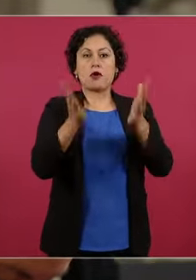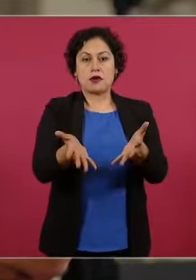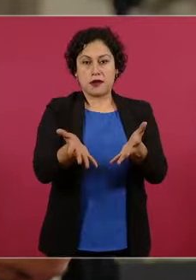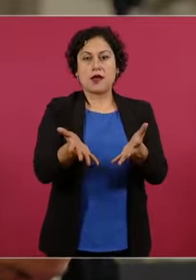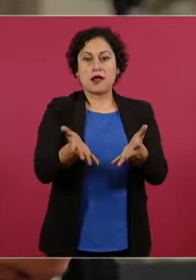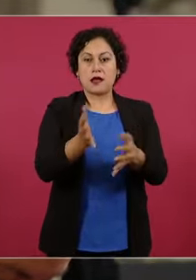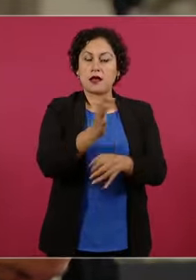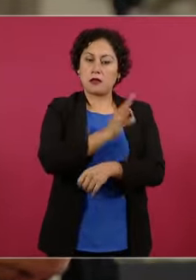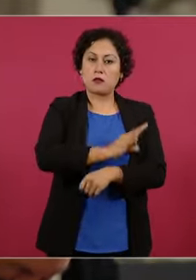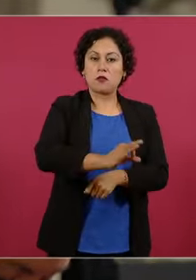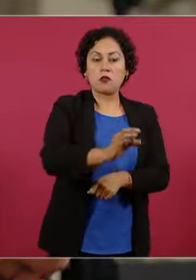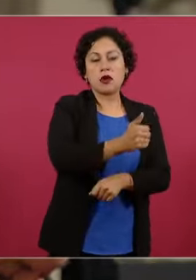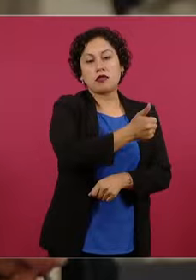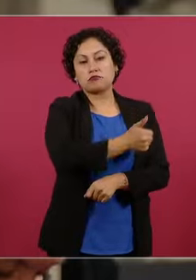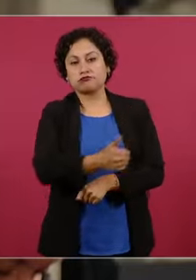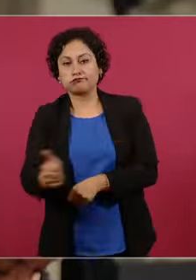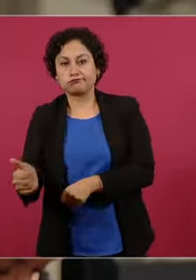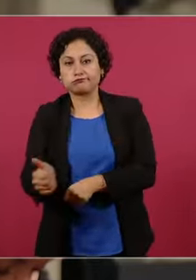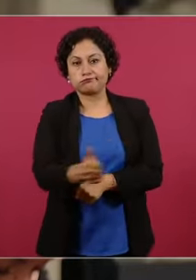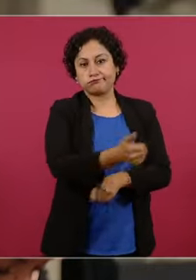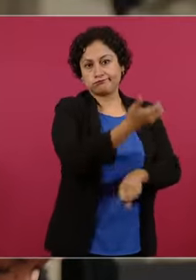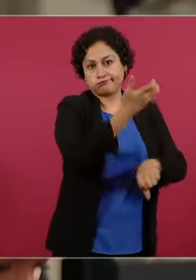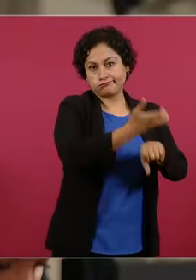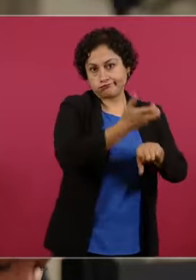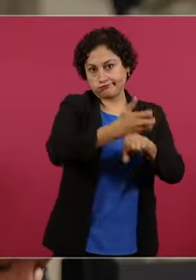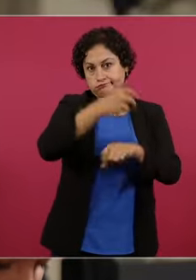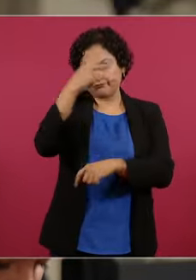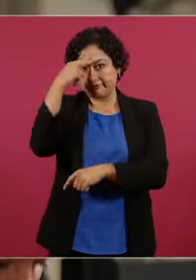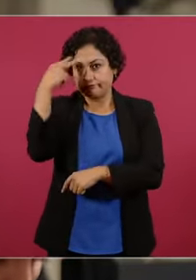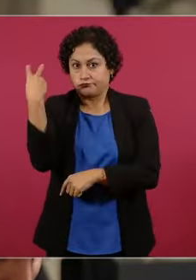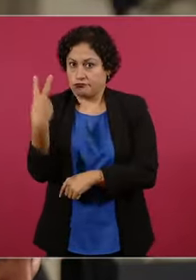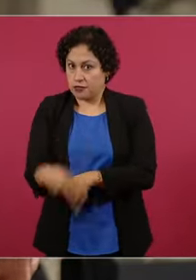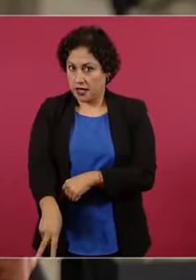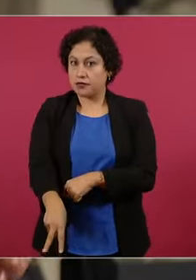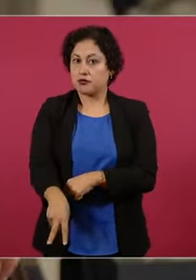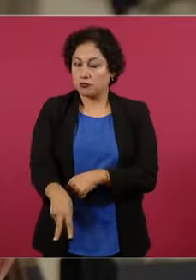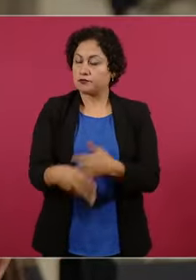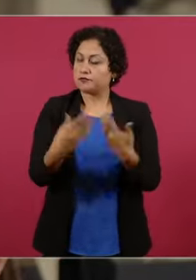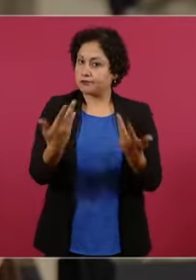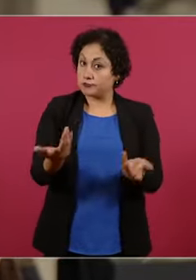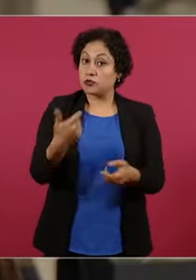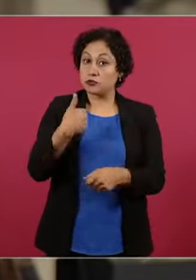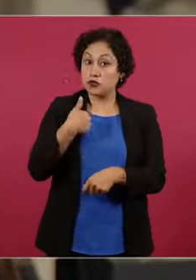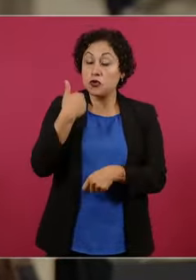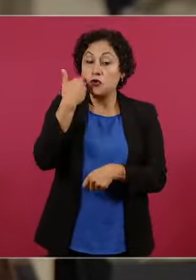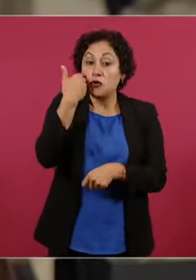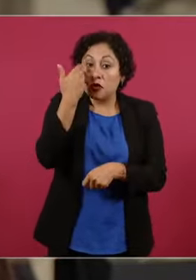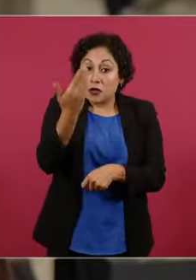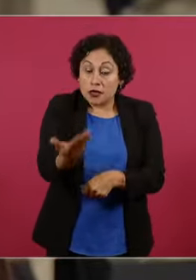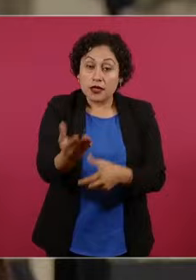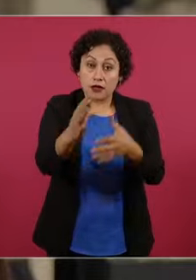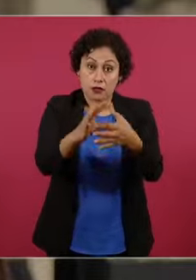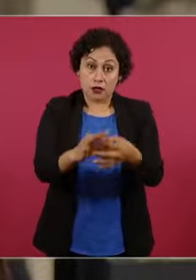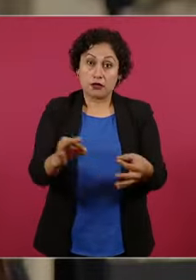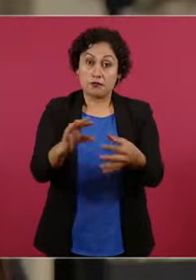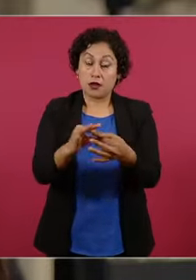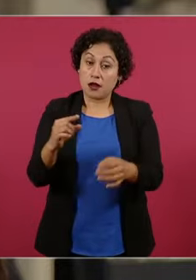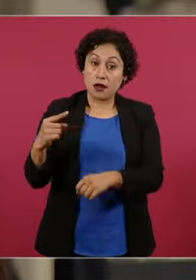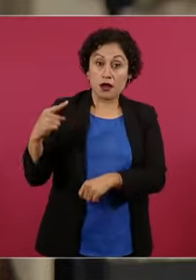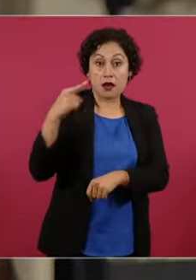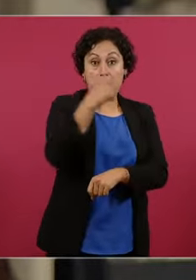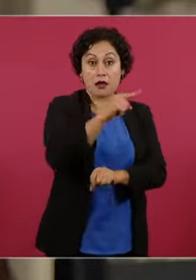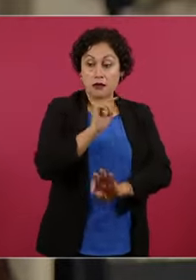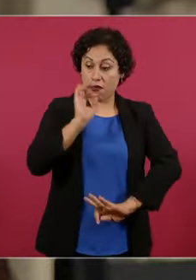años o ir y venir aquí en México. Quiero compartirle que el trato humano que existe en este lugar es